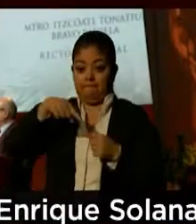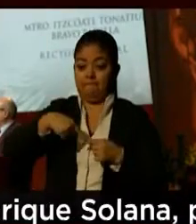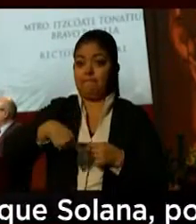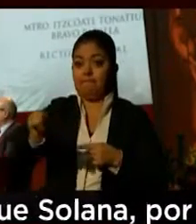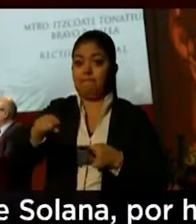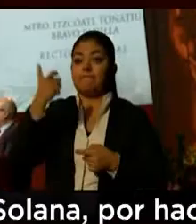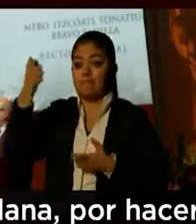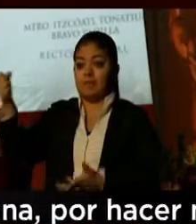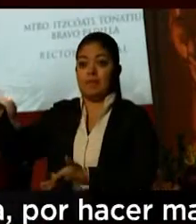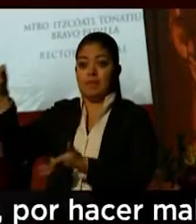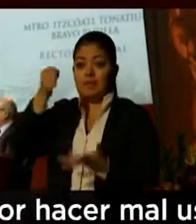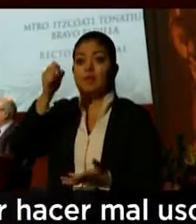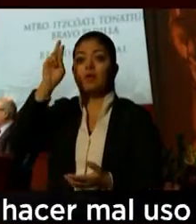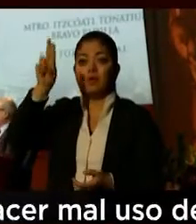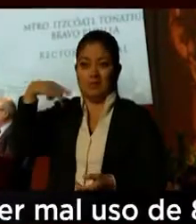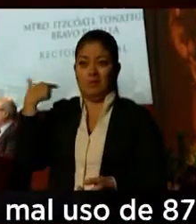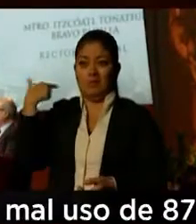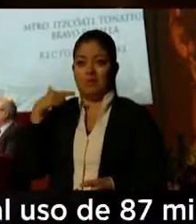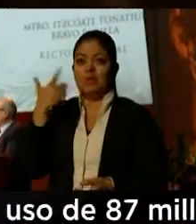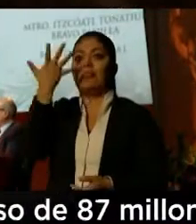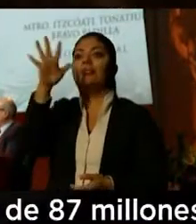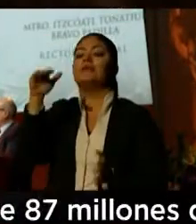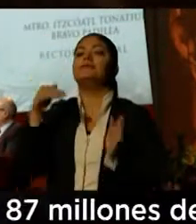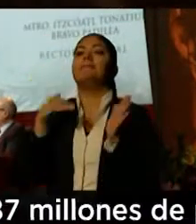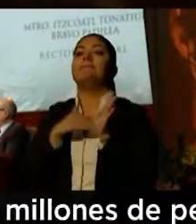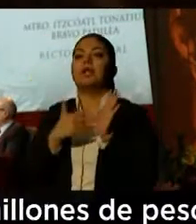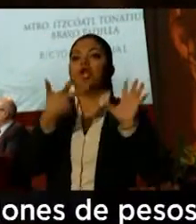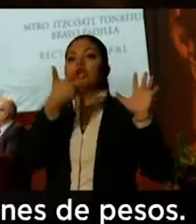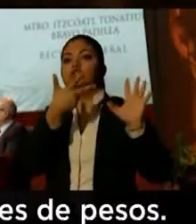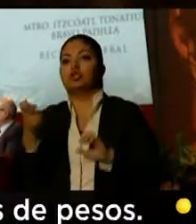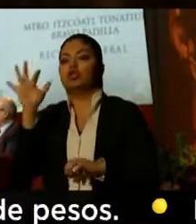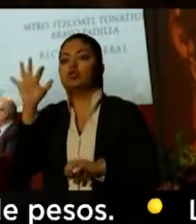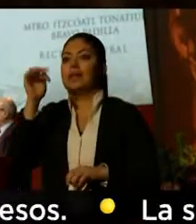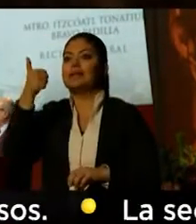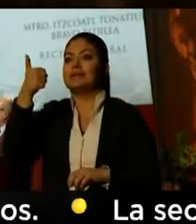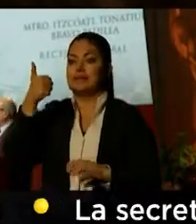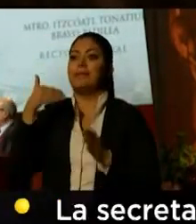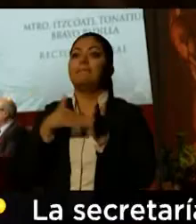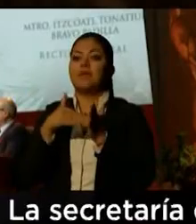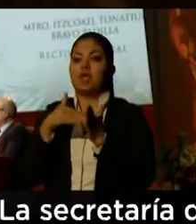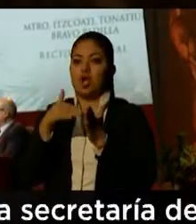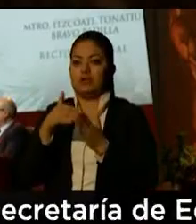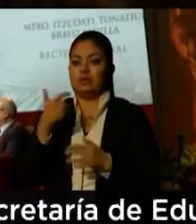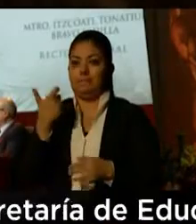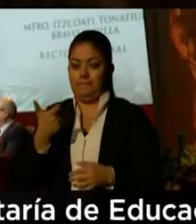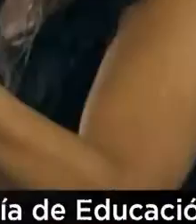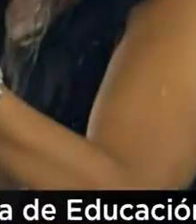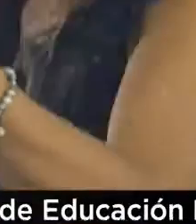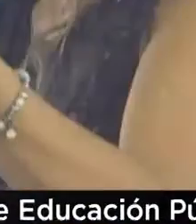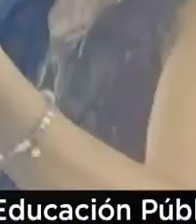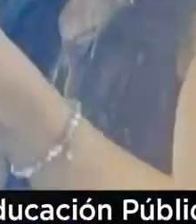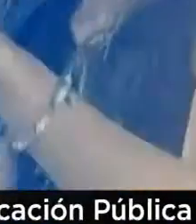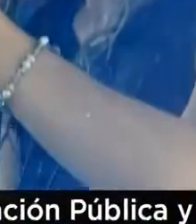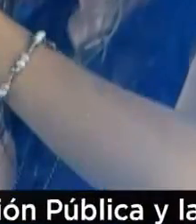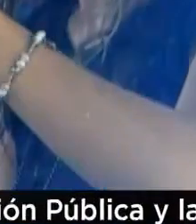Sandoval Díaz dio un mensaje de 14 minutos y afirmó que su administración dará su apoyo para la etapa final del Centro Cultural